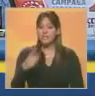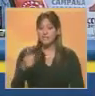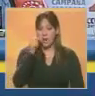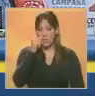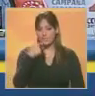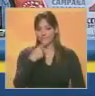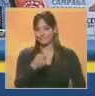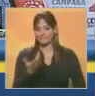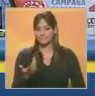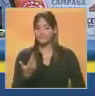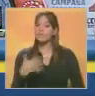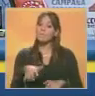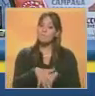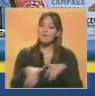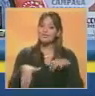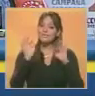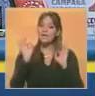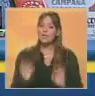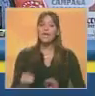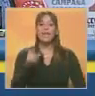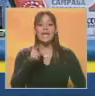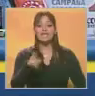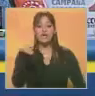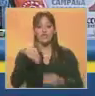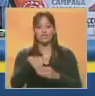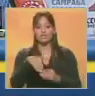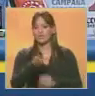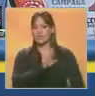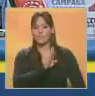Briquet, mayoritariamente es un elector